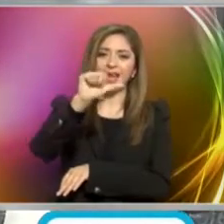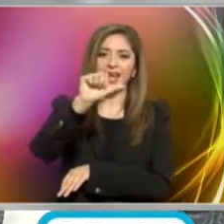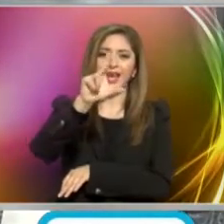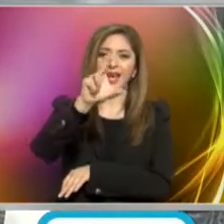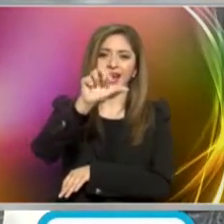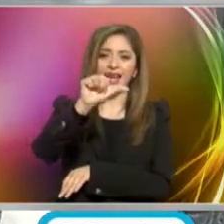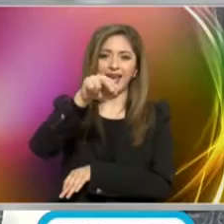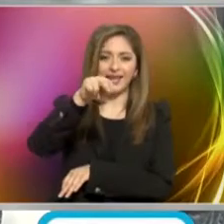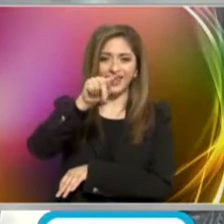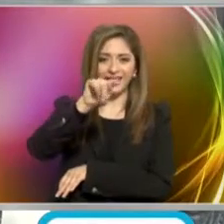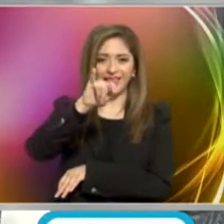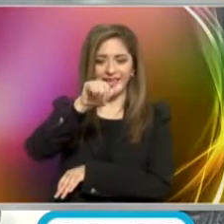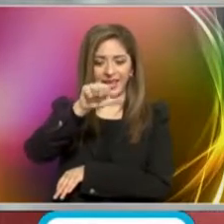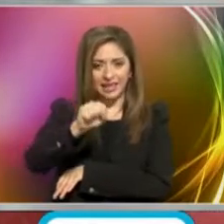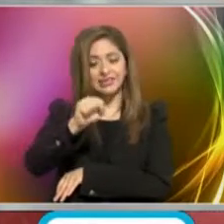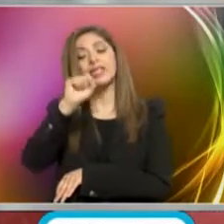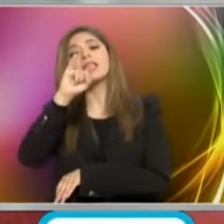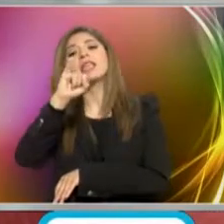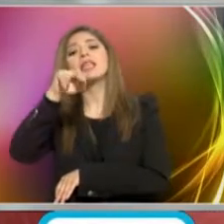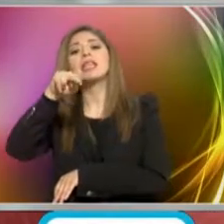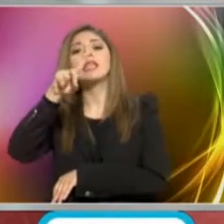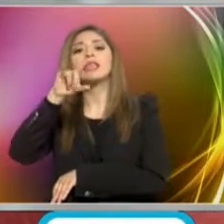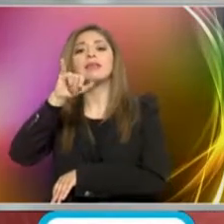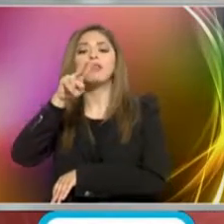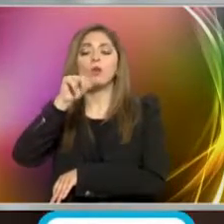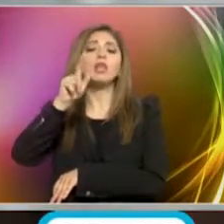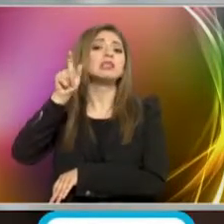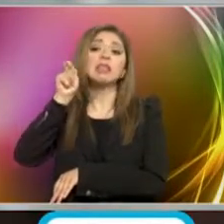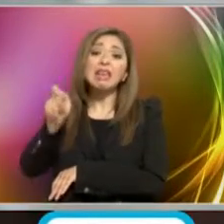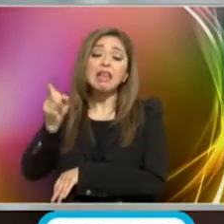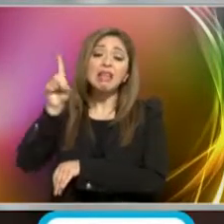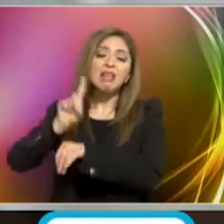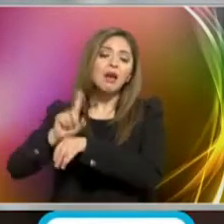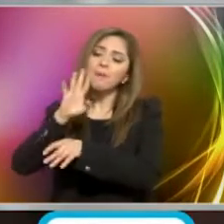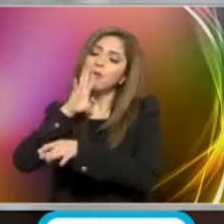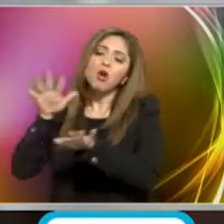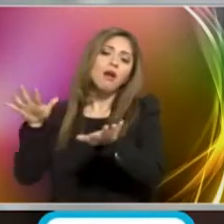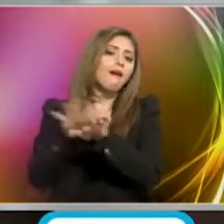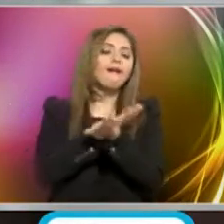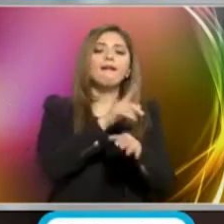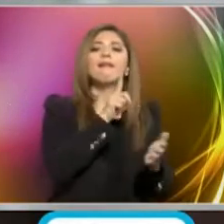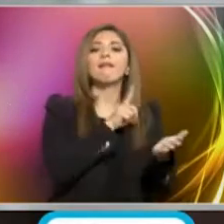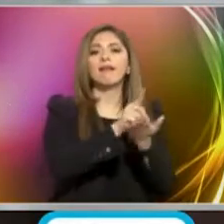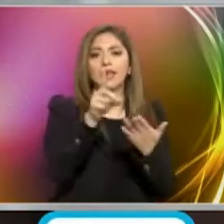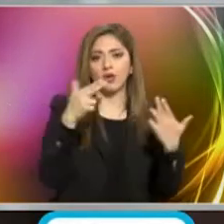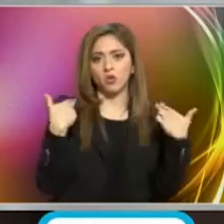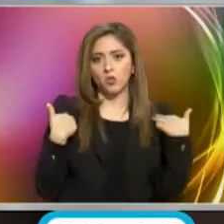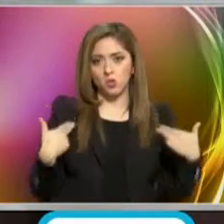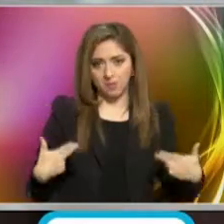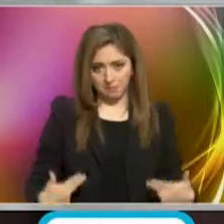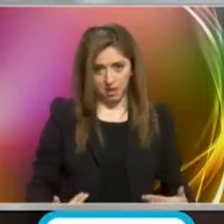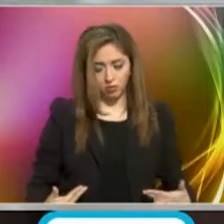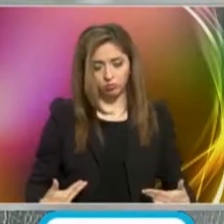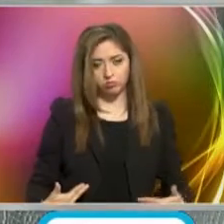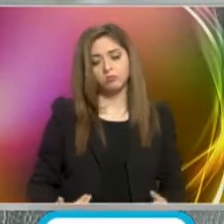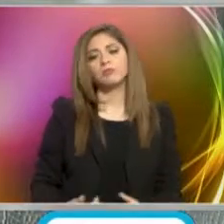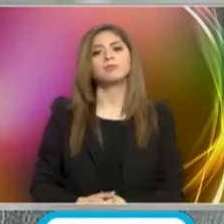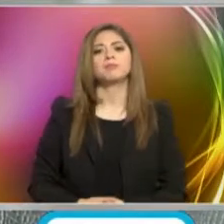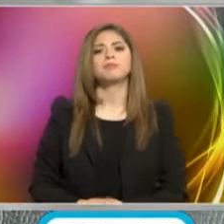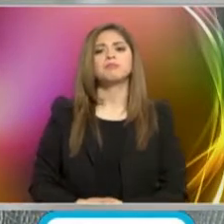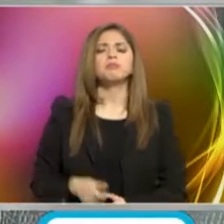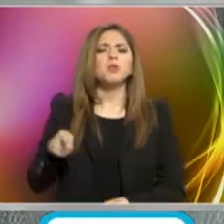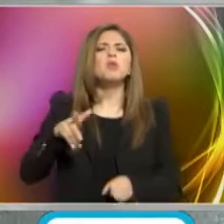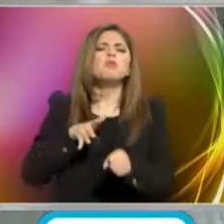no hubiera un problema se homologó con el tema de derechos humanos. Ahora, estos derechos humanos, ¿cuáles son? Por ejemplo, el derecho a